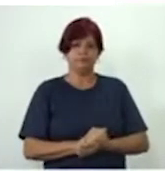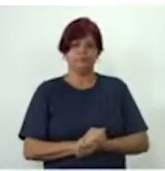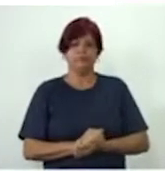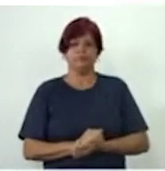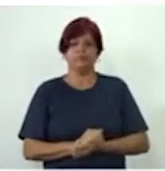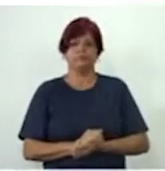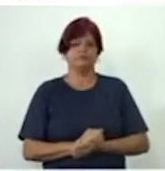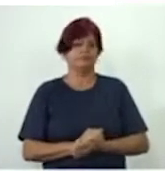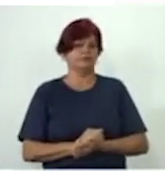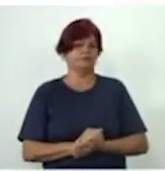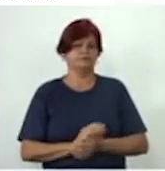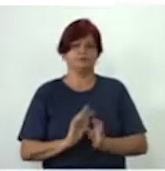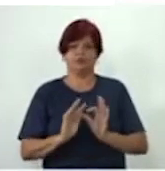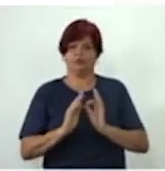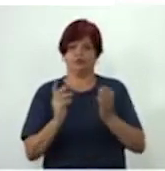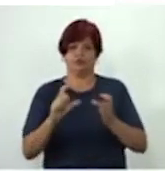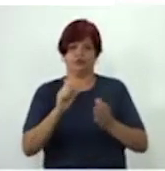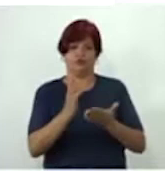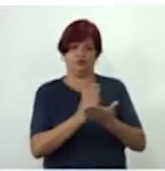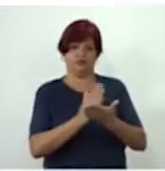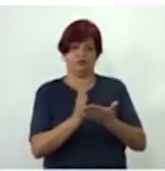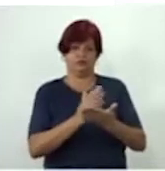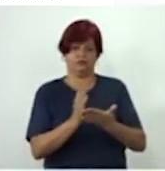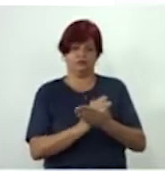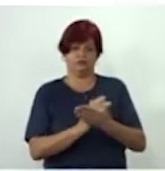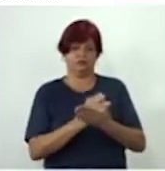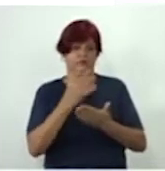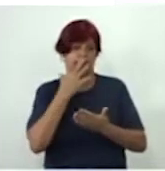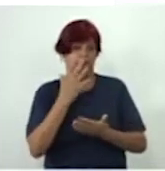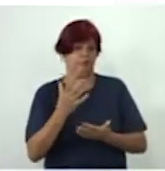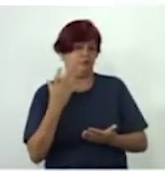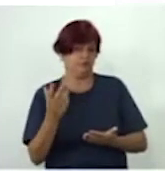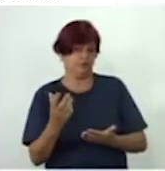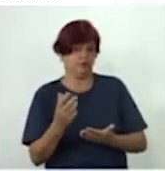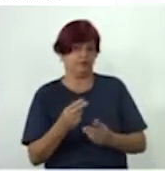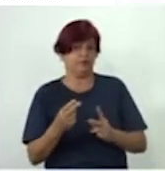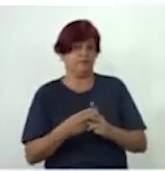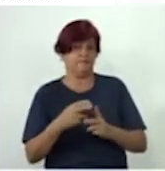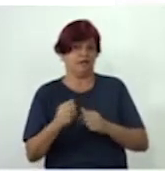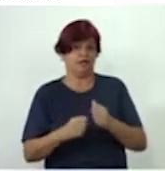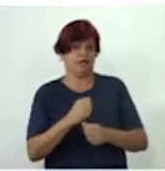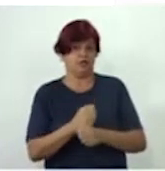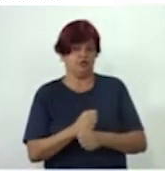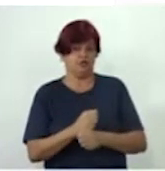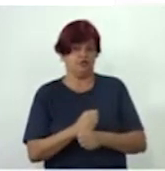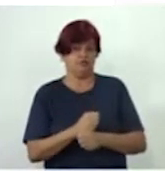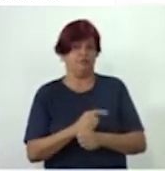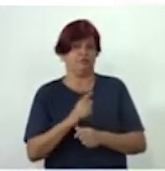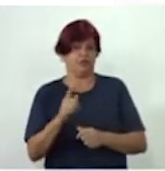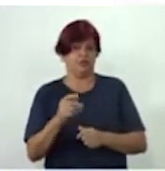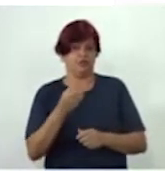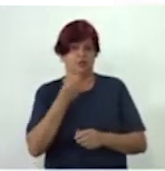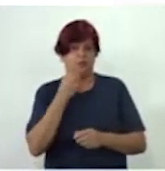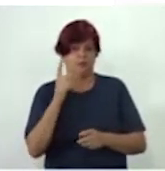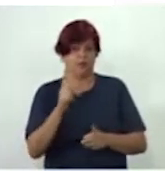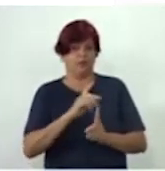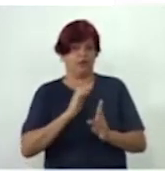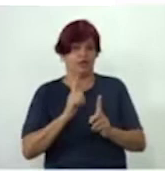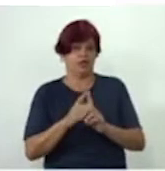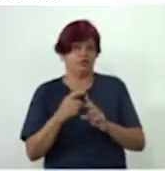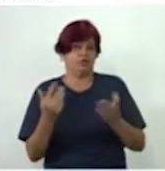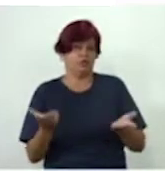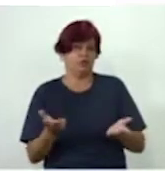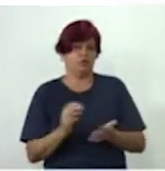a las orientaciones para el ejercicio de culminación de estudio en las escuelas pedagógicas, que esto podemos encontrarlo